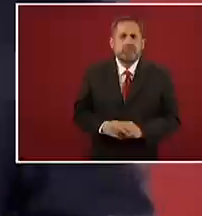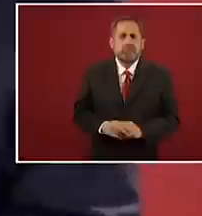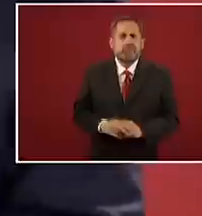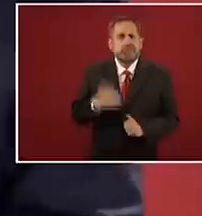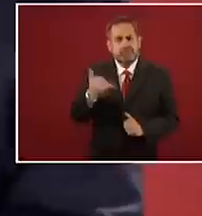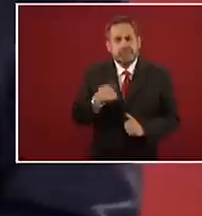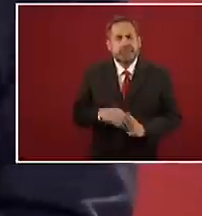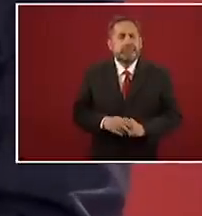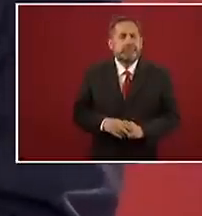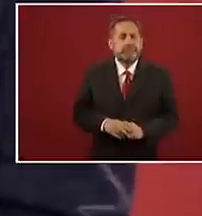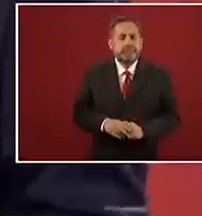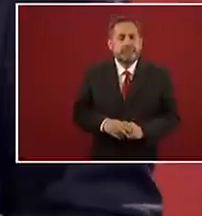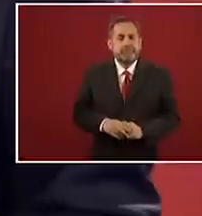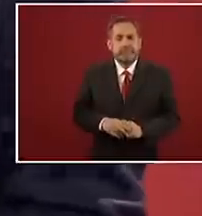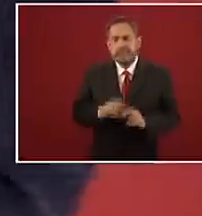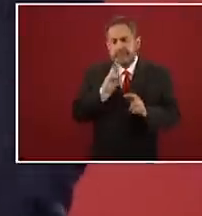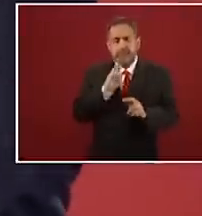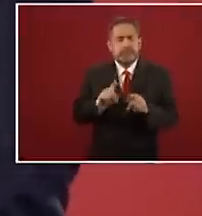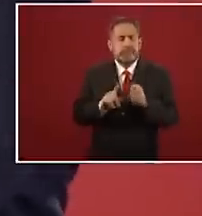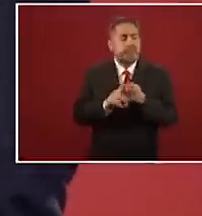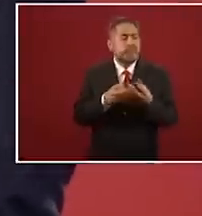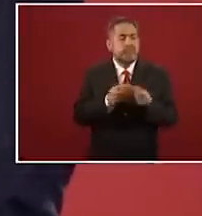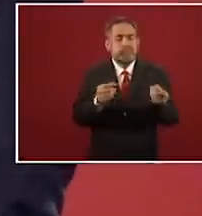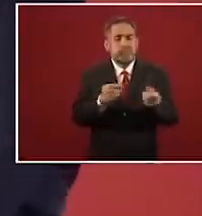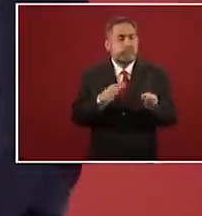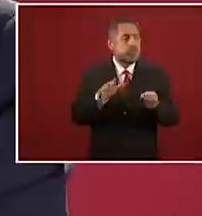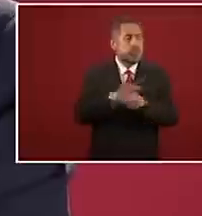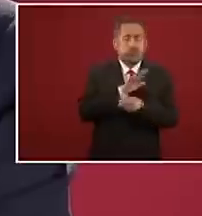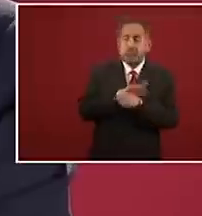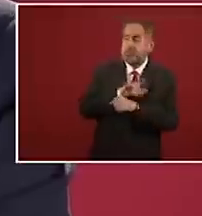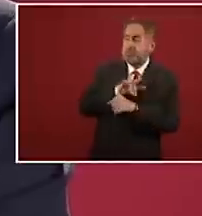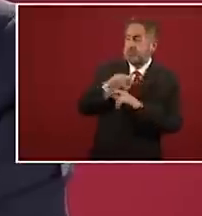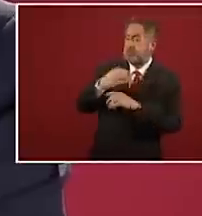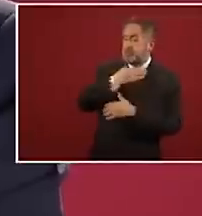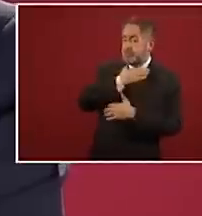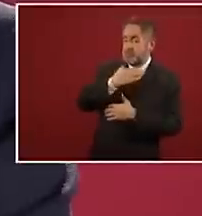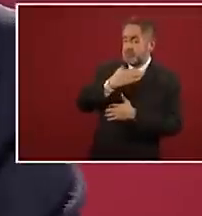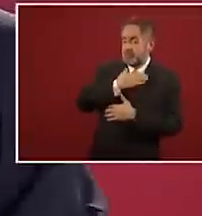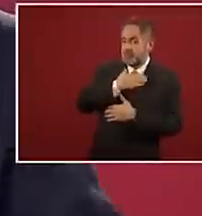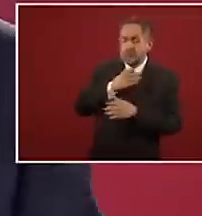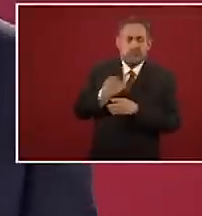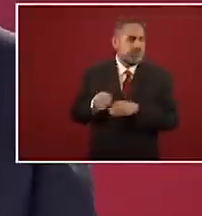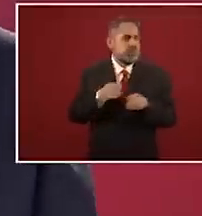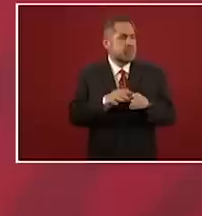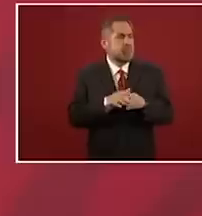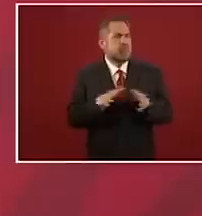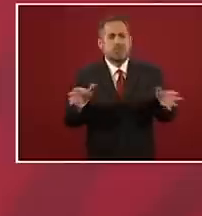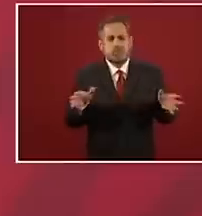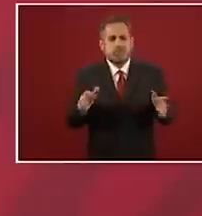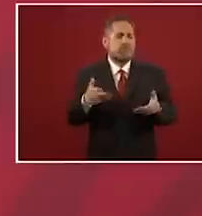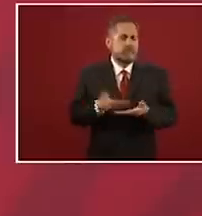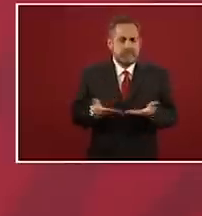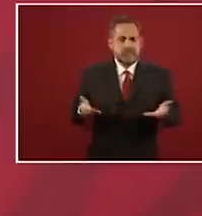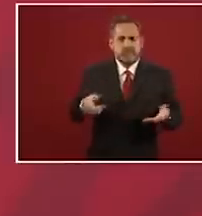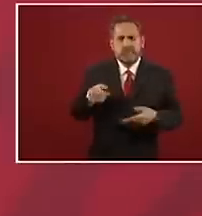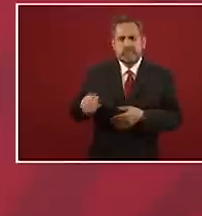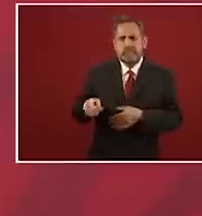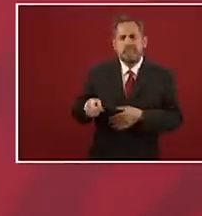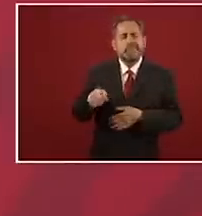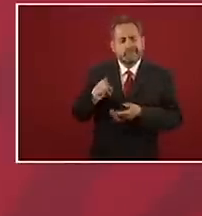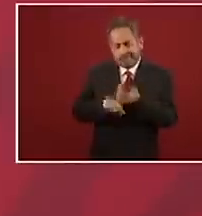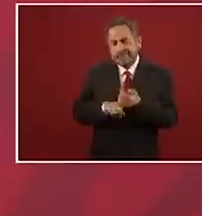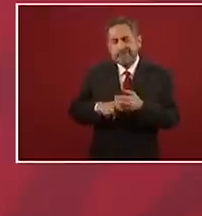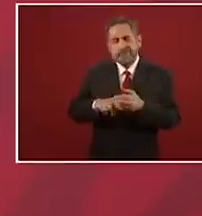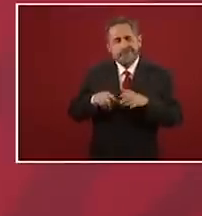Y resolvemos el problema de la saturación del actual aeropuerto. Que esa saturación del actual aeropuerto también fue